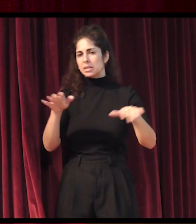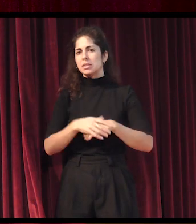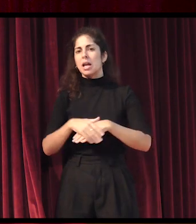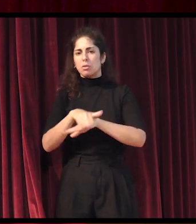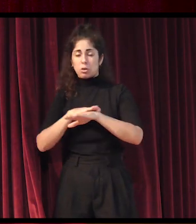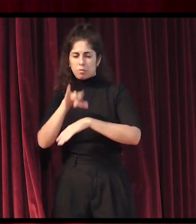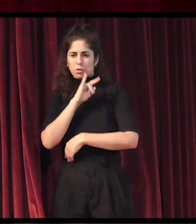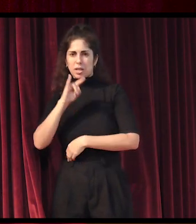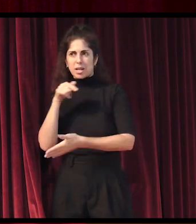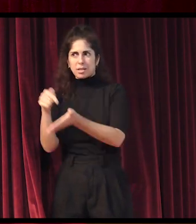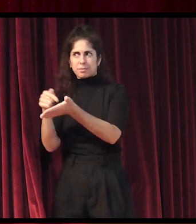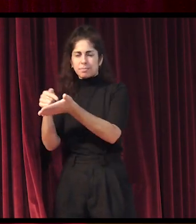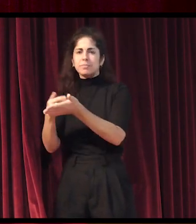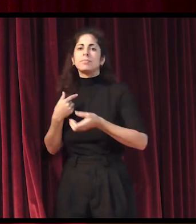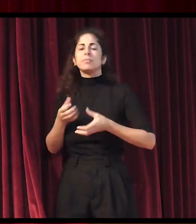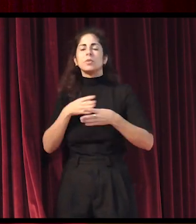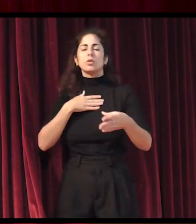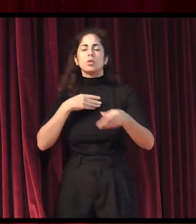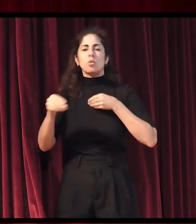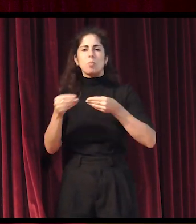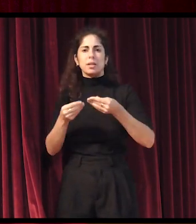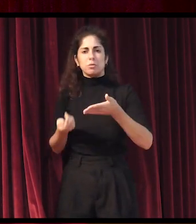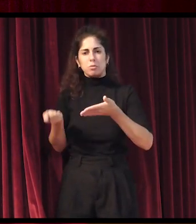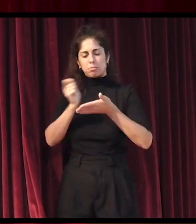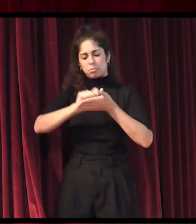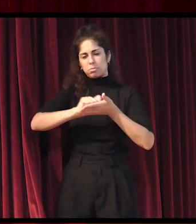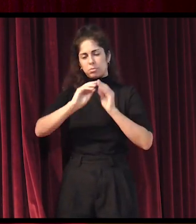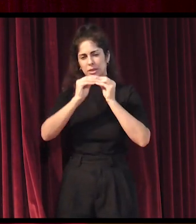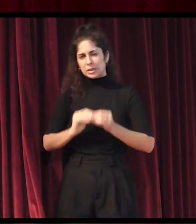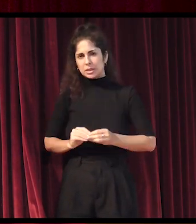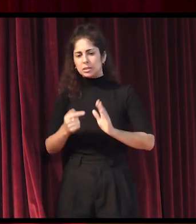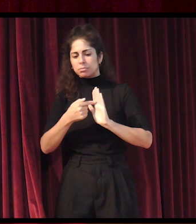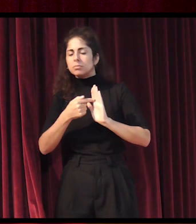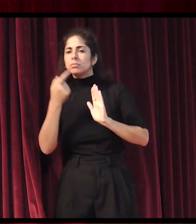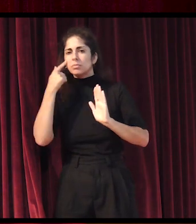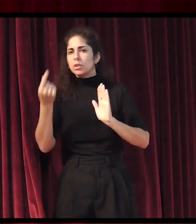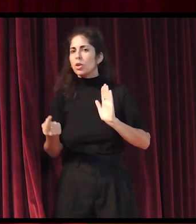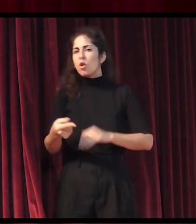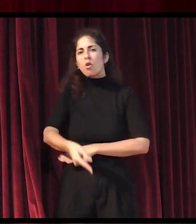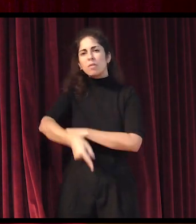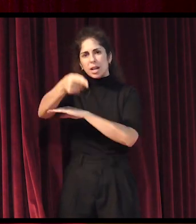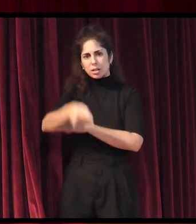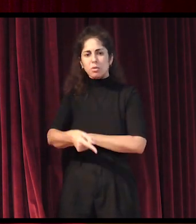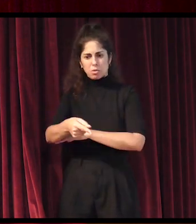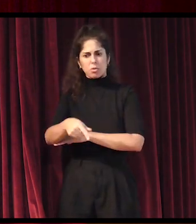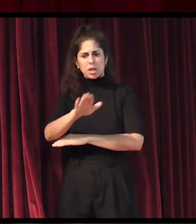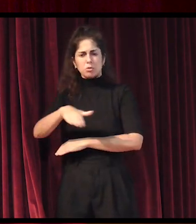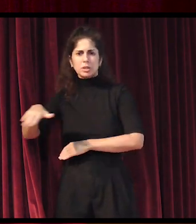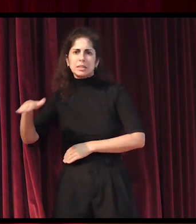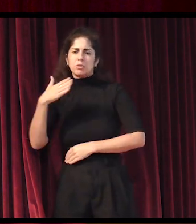Canarias la elaboración de un documento que incluía la obligatoriedad de que los menores migrantes no acompañados participaran de las competiciones